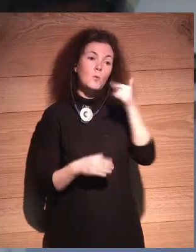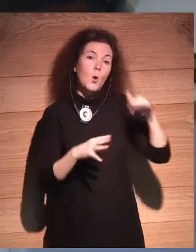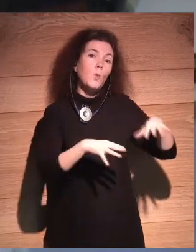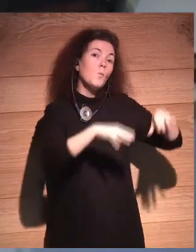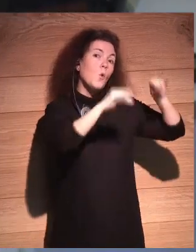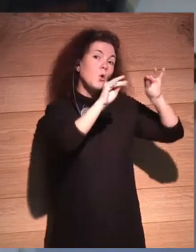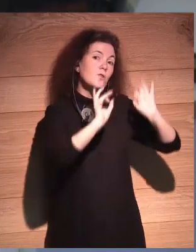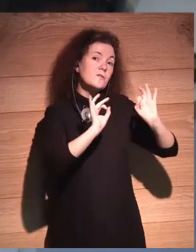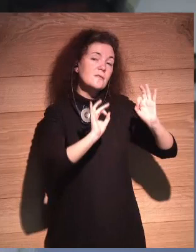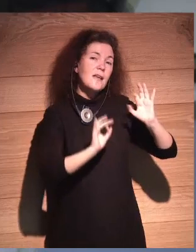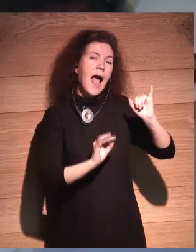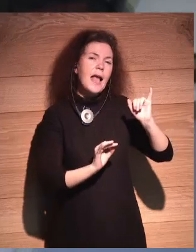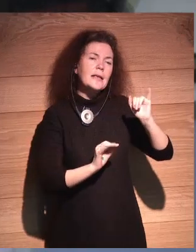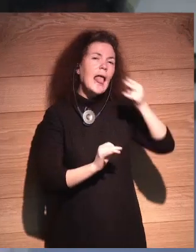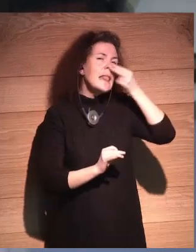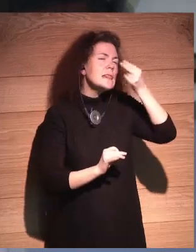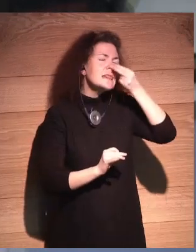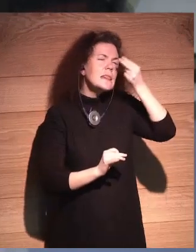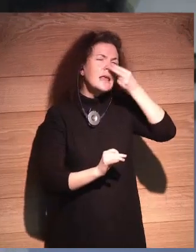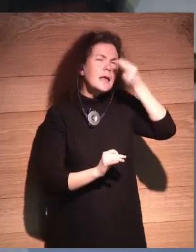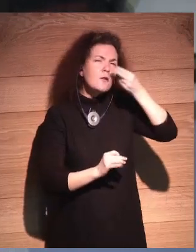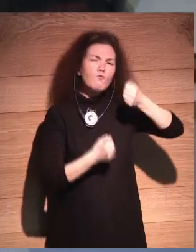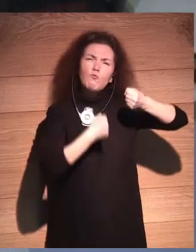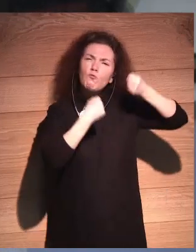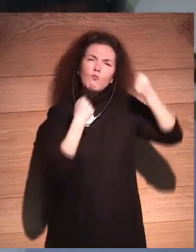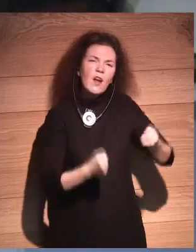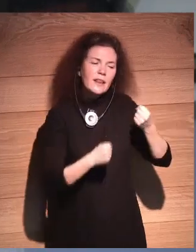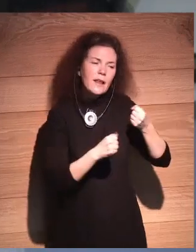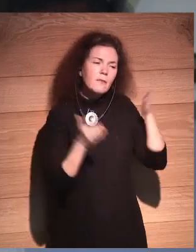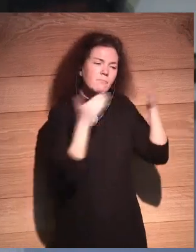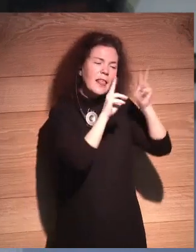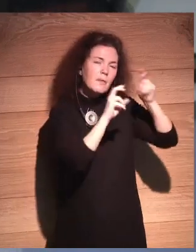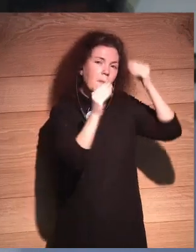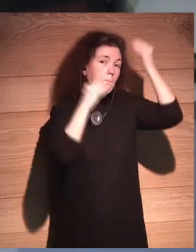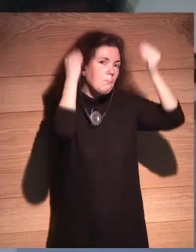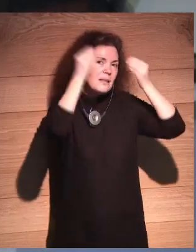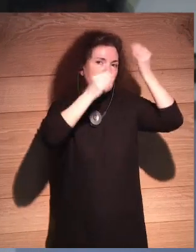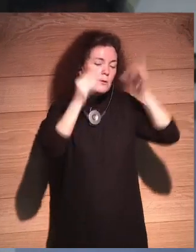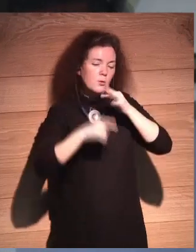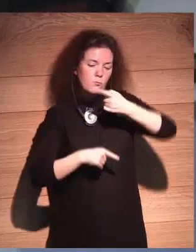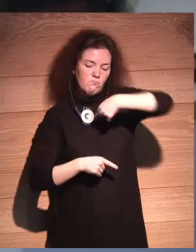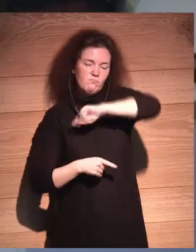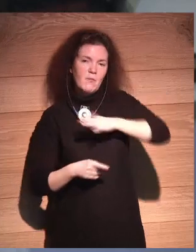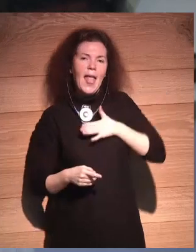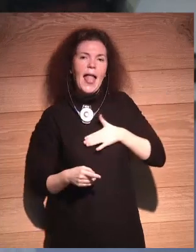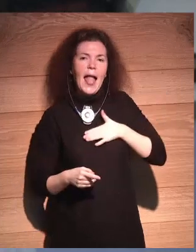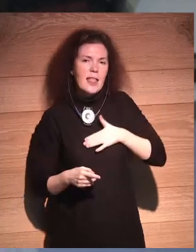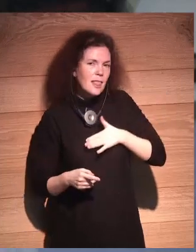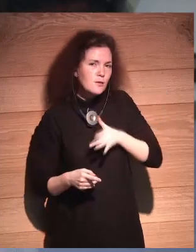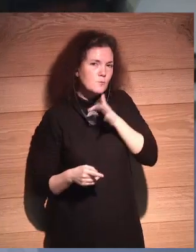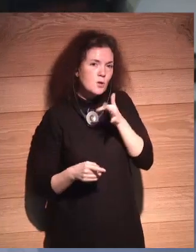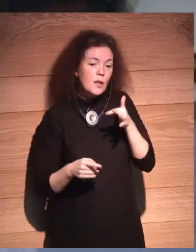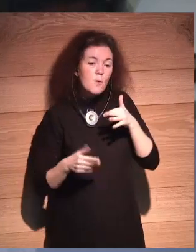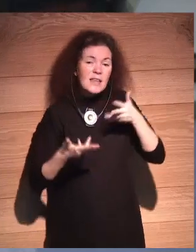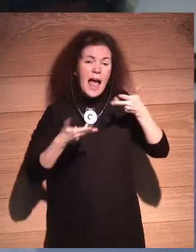Burgos especialmente hay un interés enorme hacia el pensamiento, ¿no? Y en ese sentido estamos encantados porque tenemos prácticamente todas las